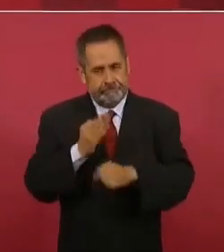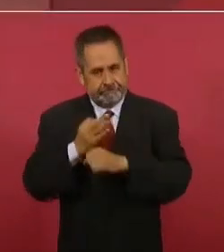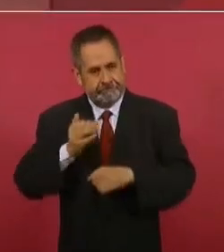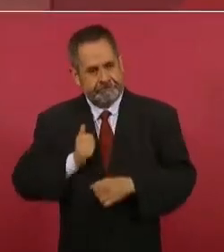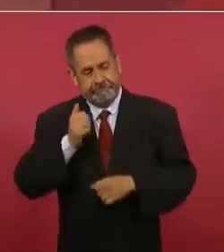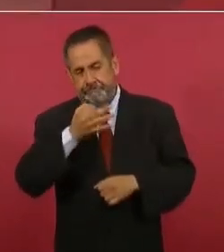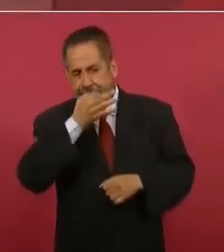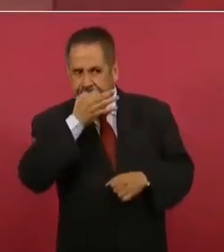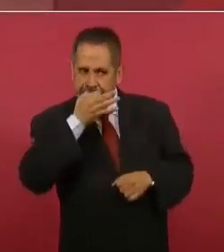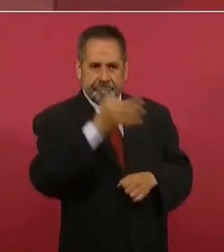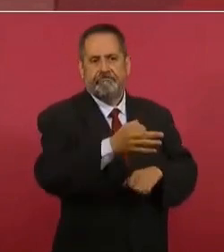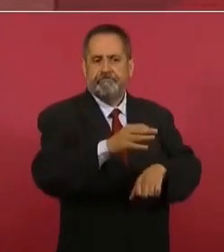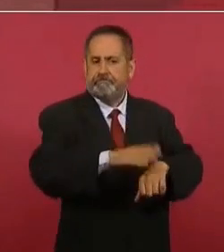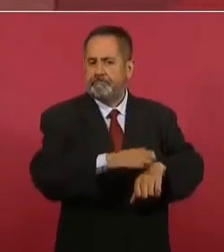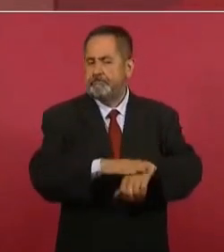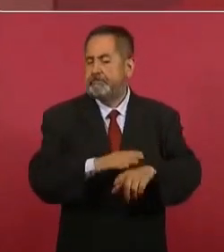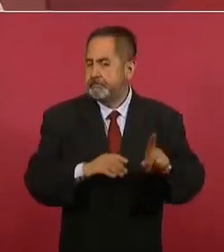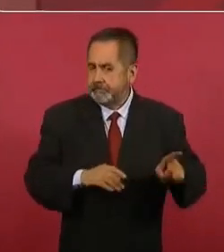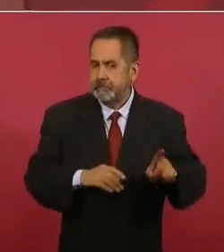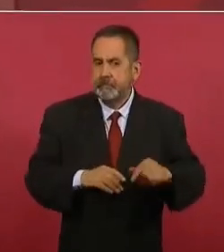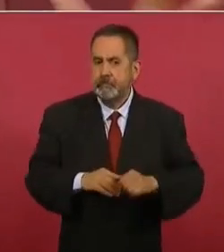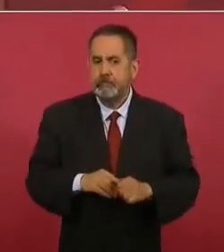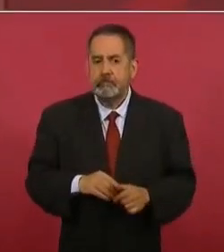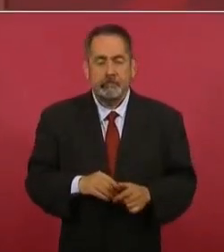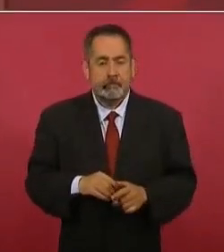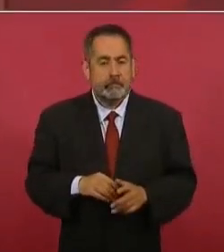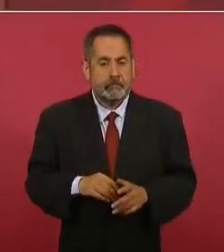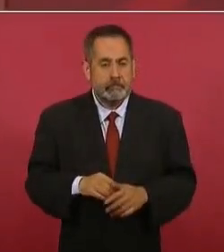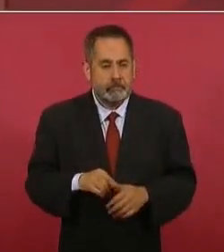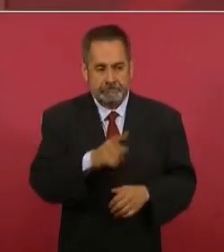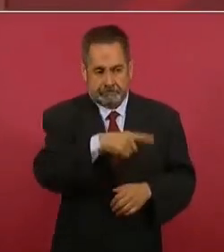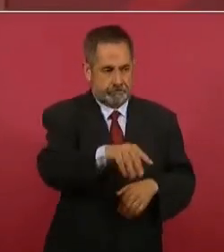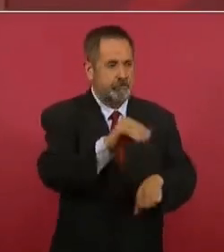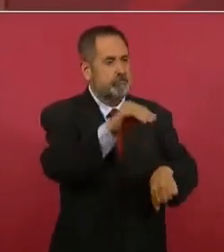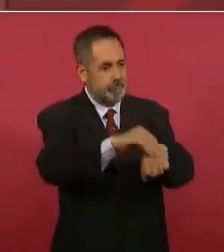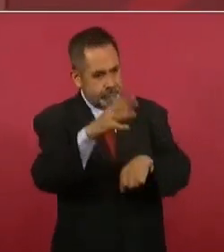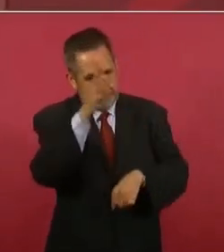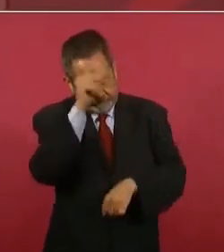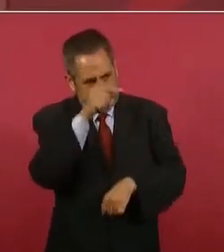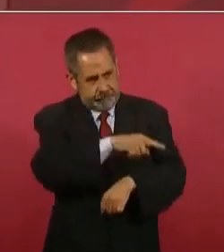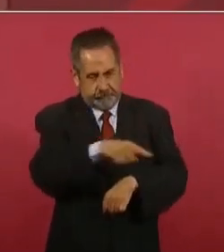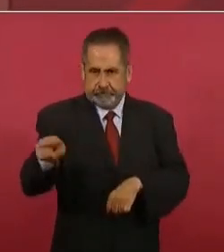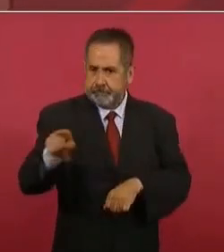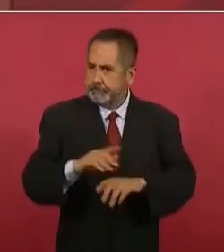aprovecho también para decirles de que se pongan de acuerdo